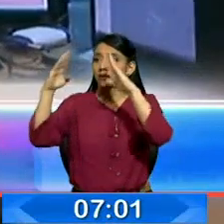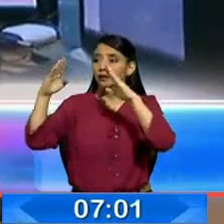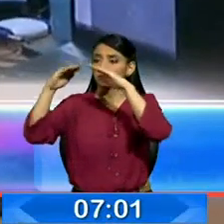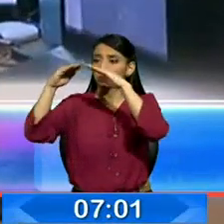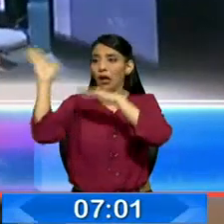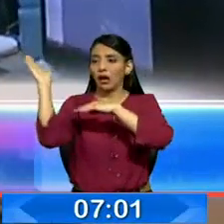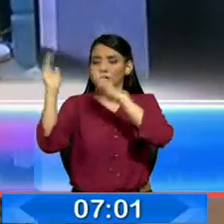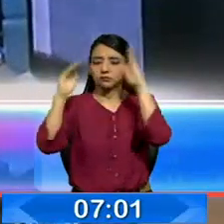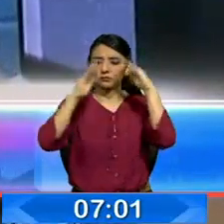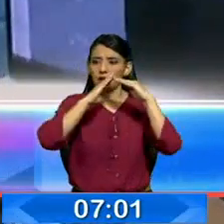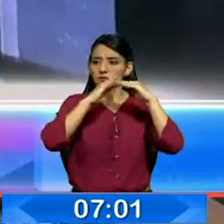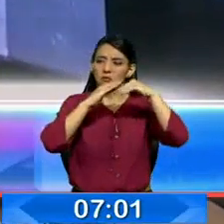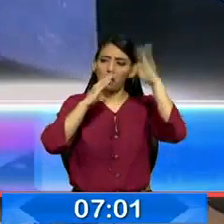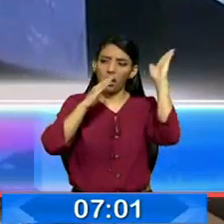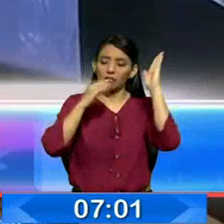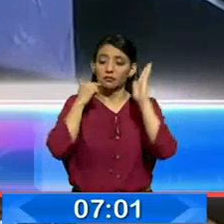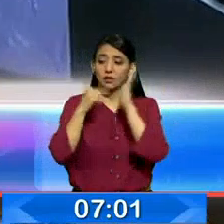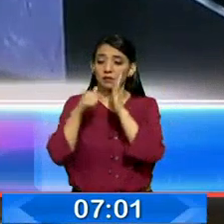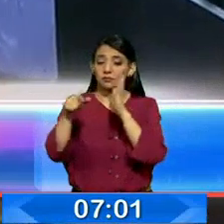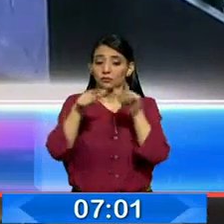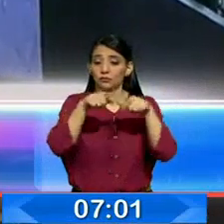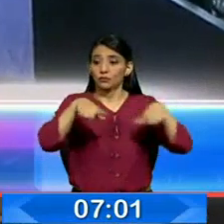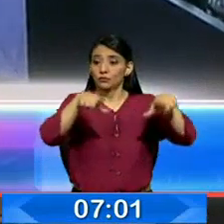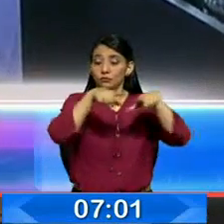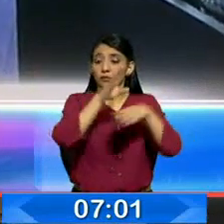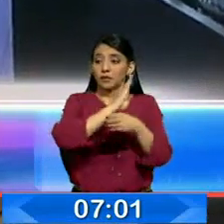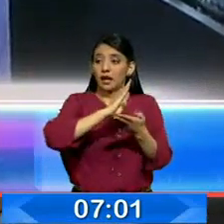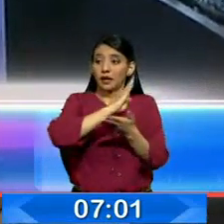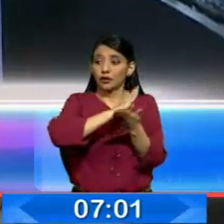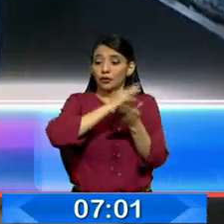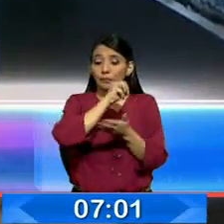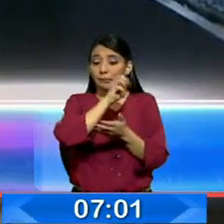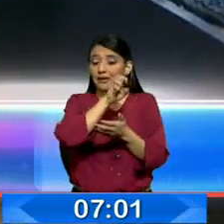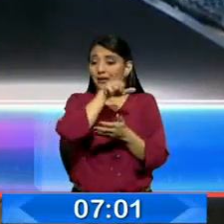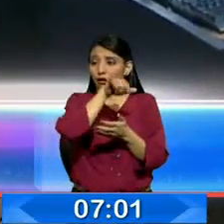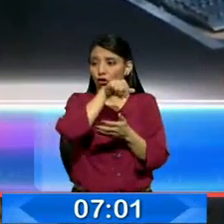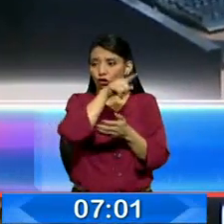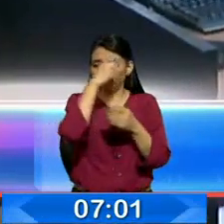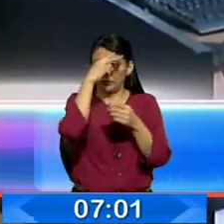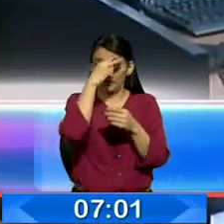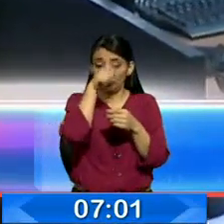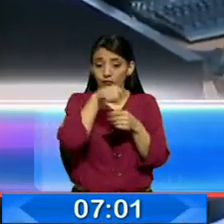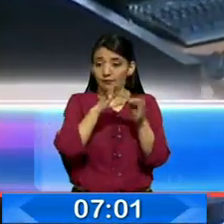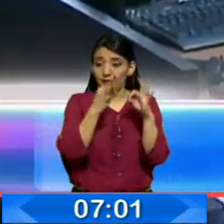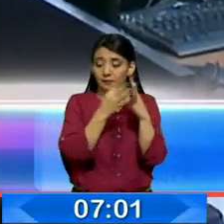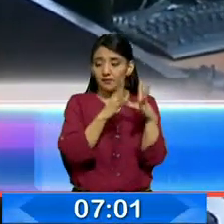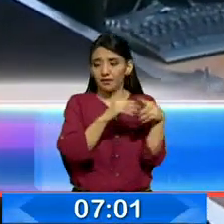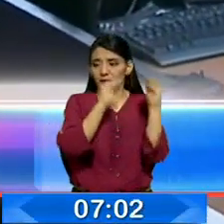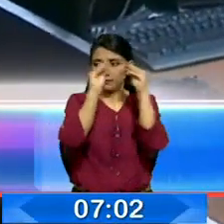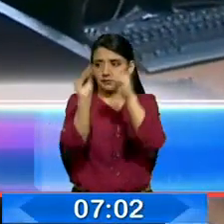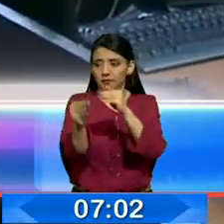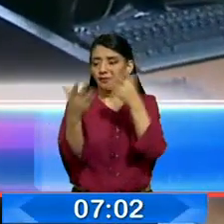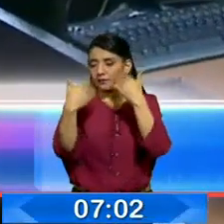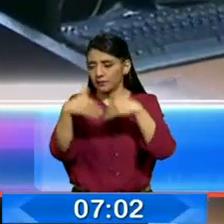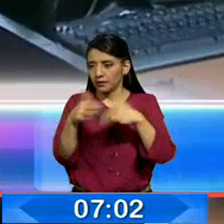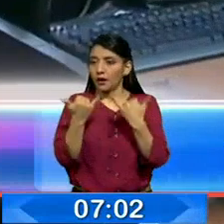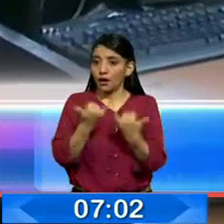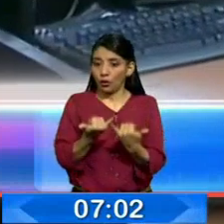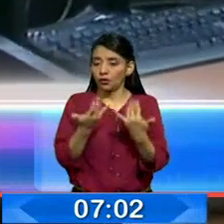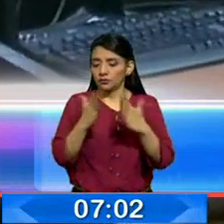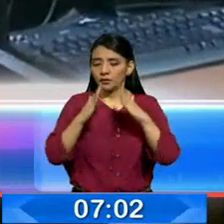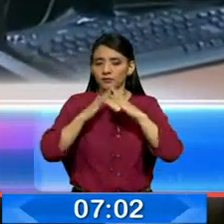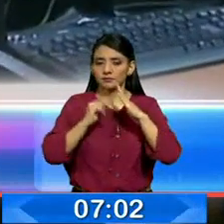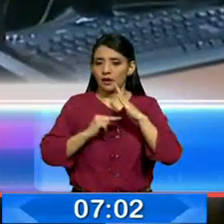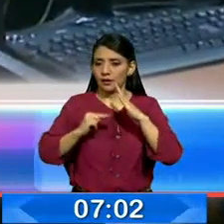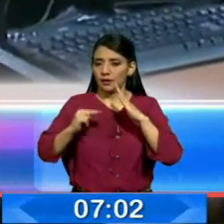Veamos qué dice. Escuchemos, perdón, la Ciudad de la México, hemos procedido a evacuar a la familia. Al momento se encuentra en uno de los